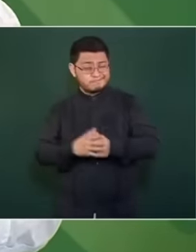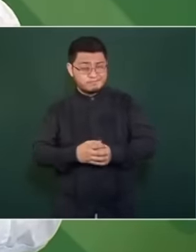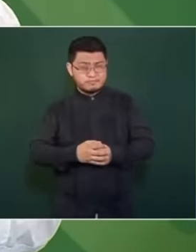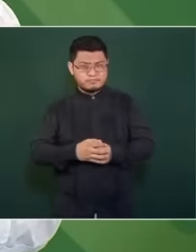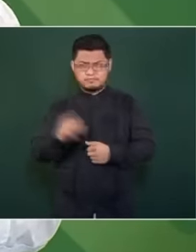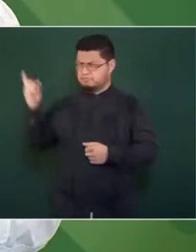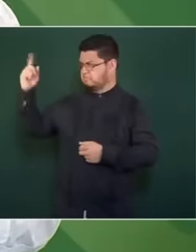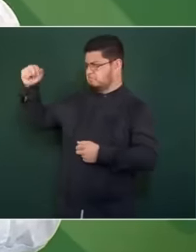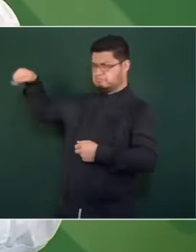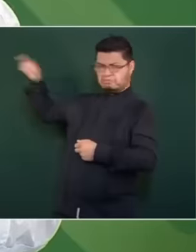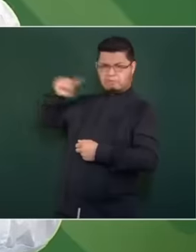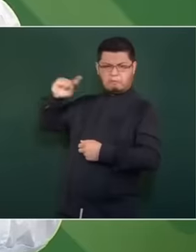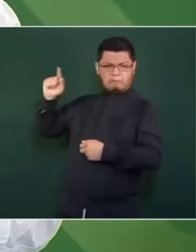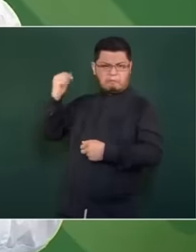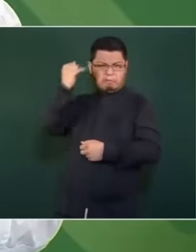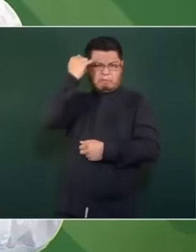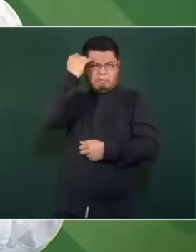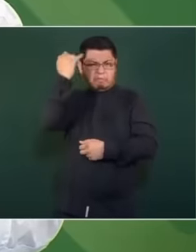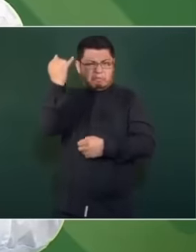limpia